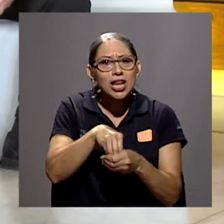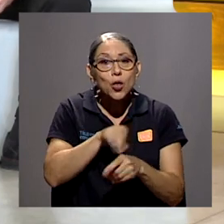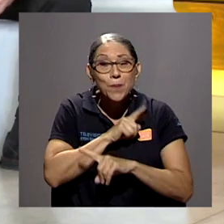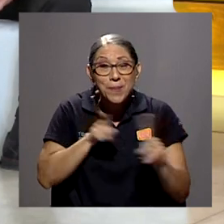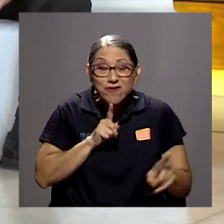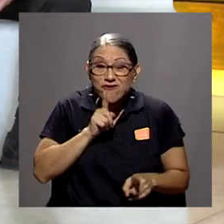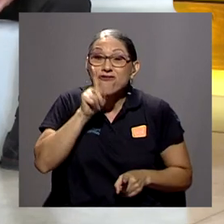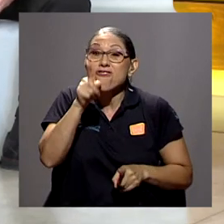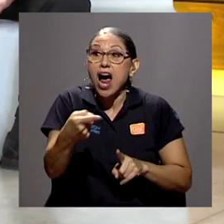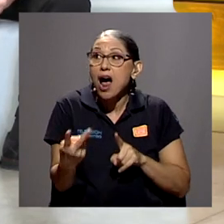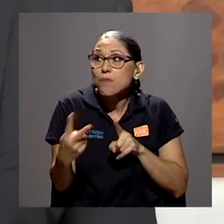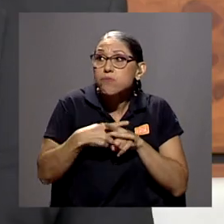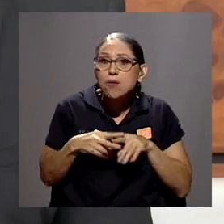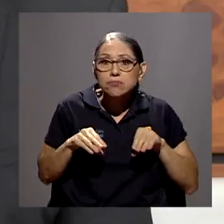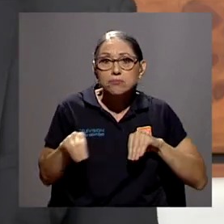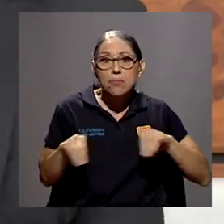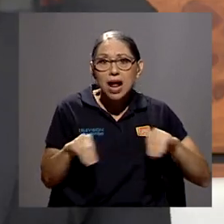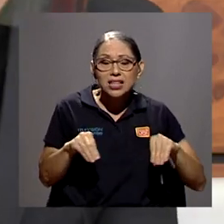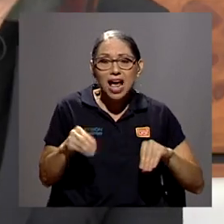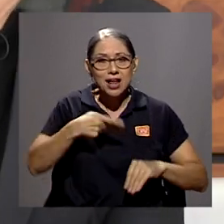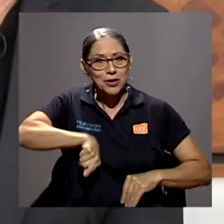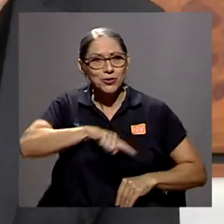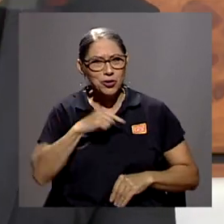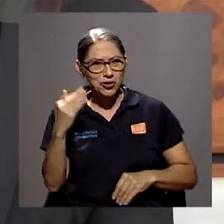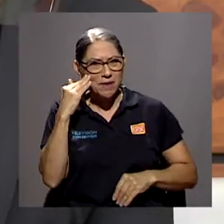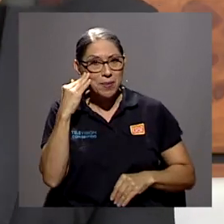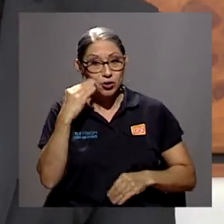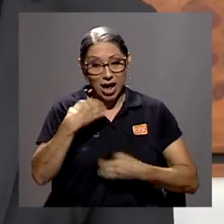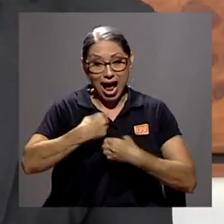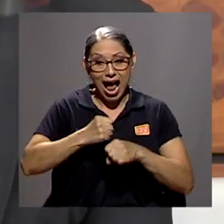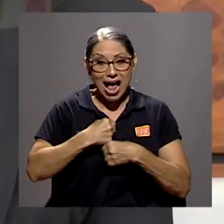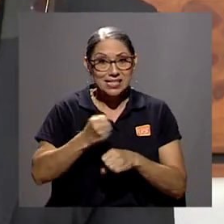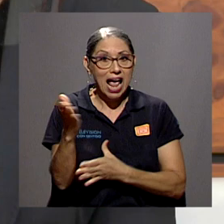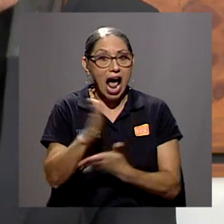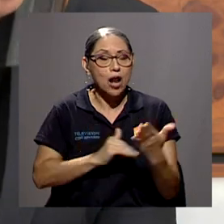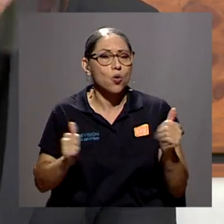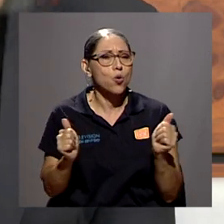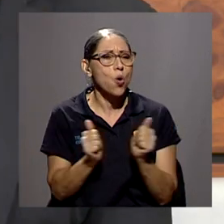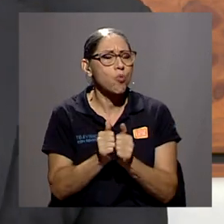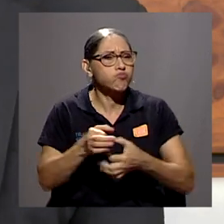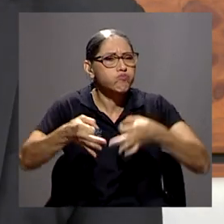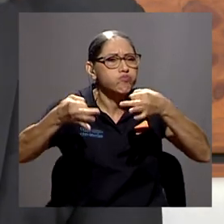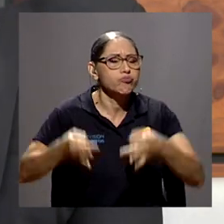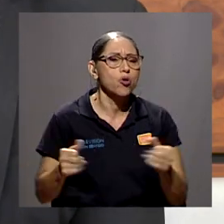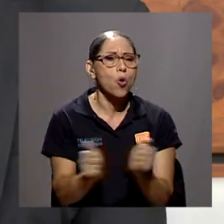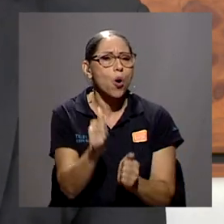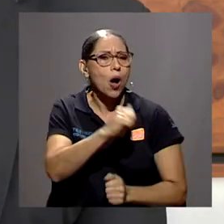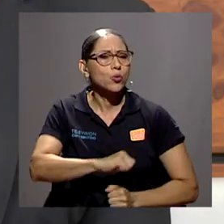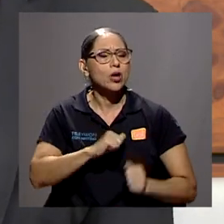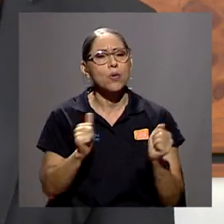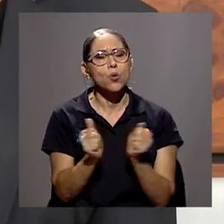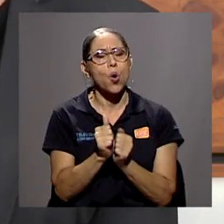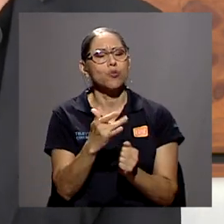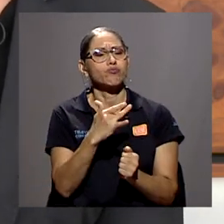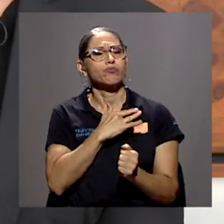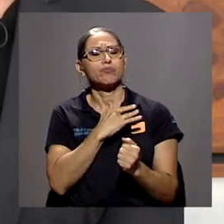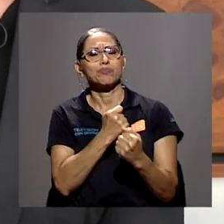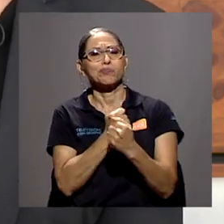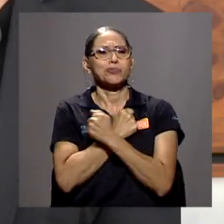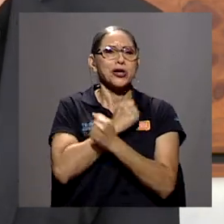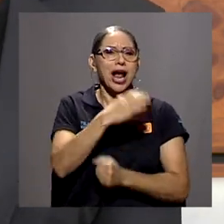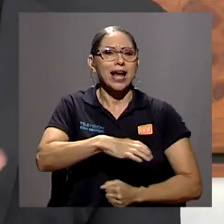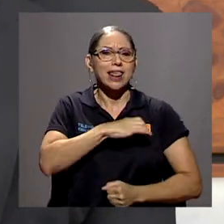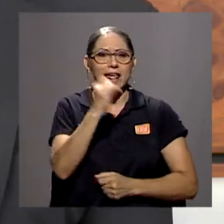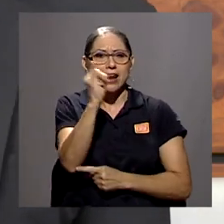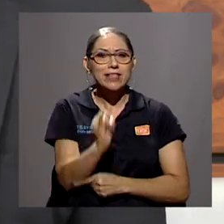práctica sabemos nosotros que cuando las cosas están bien hechas y se hacen compasión y se hace con autoridad y se hacen con calidad artística